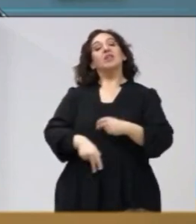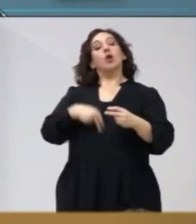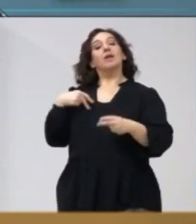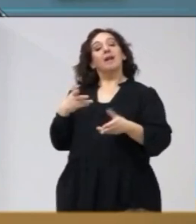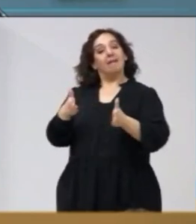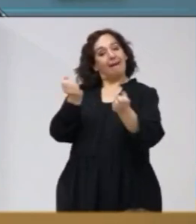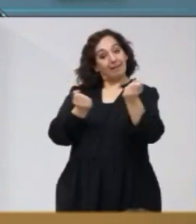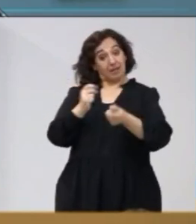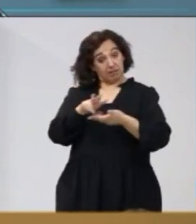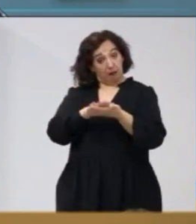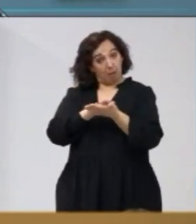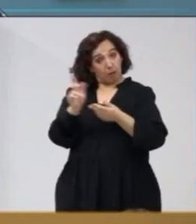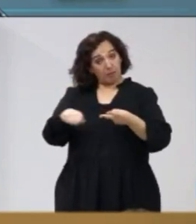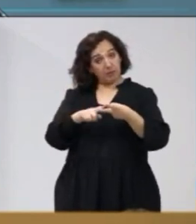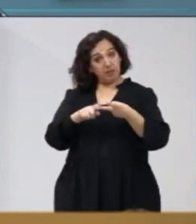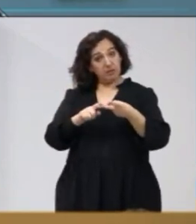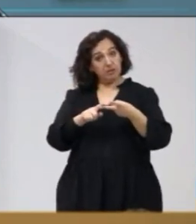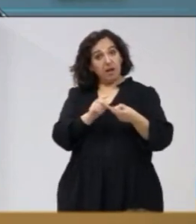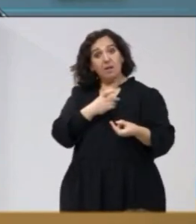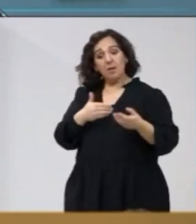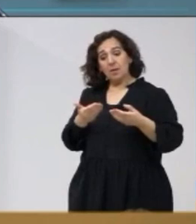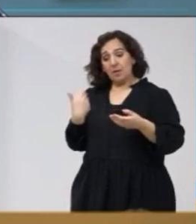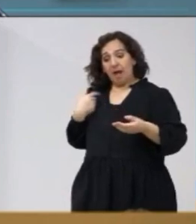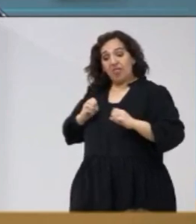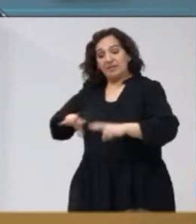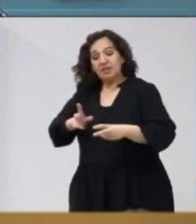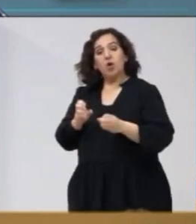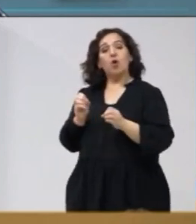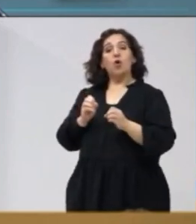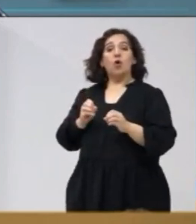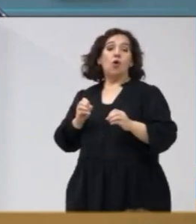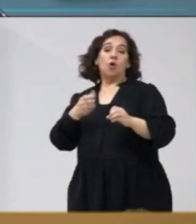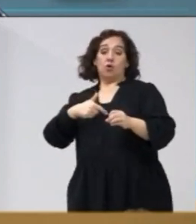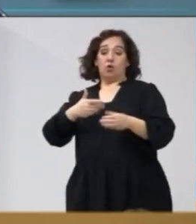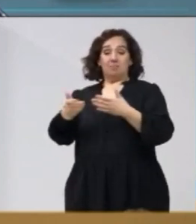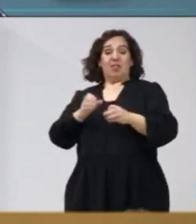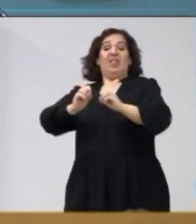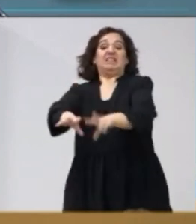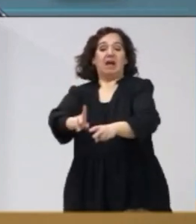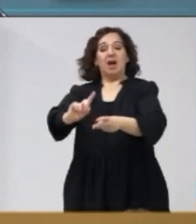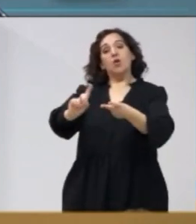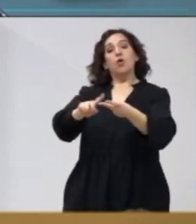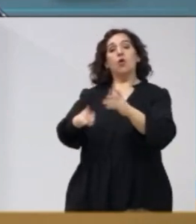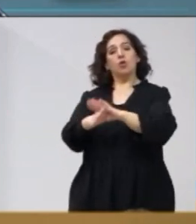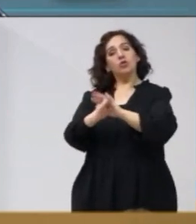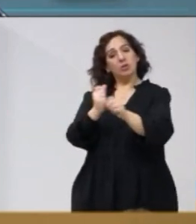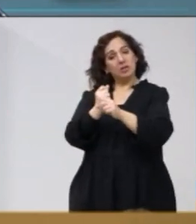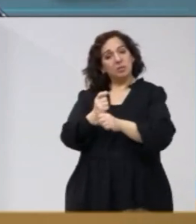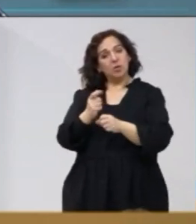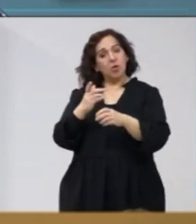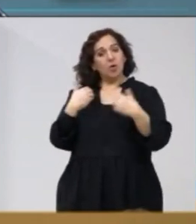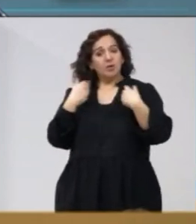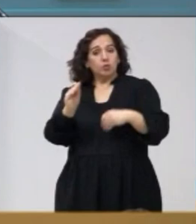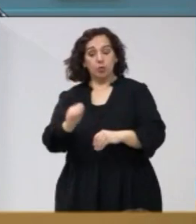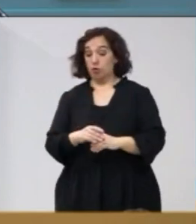de Carreteras. No sé si ha dimitido, se le cesa o va a seguir en su cargo. El director general de Carreteras yo no le